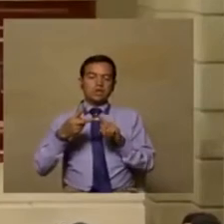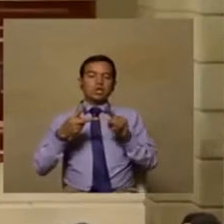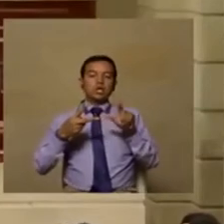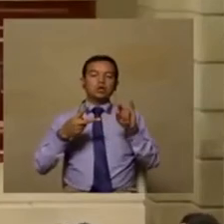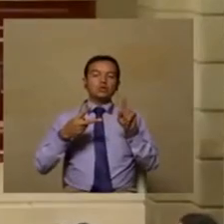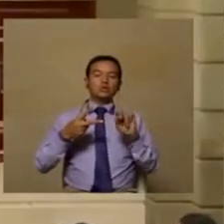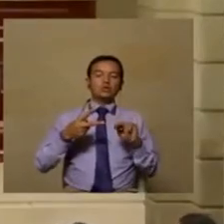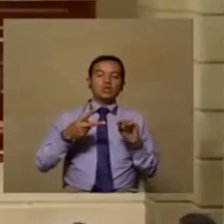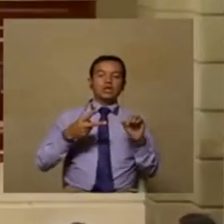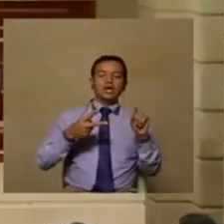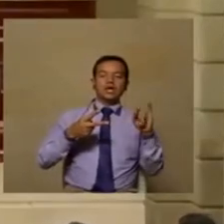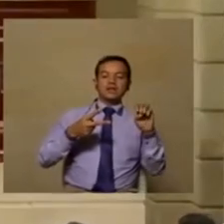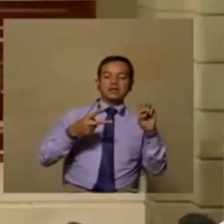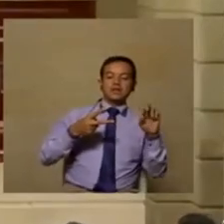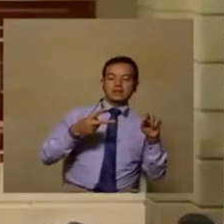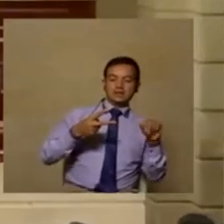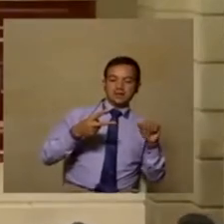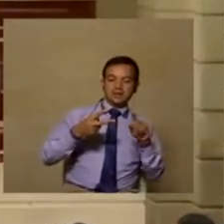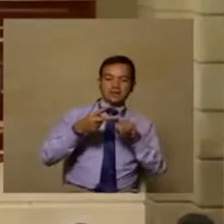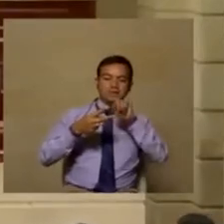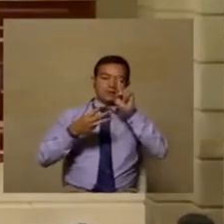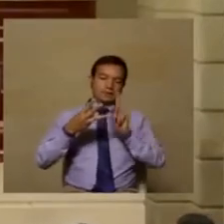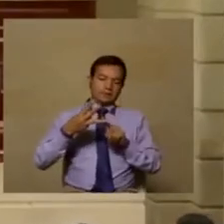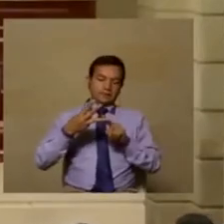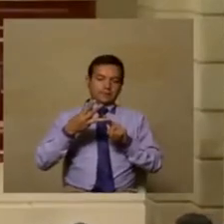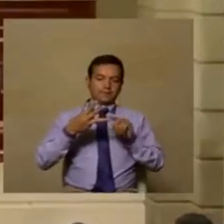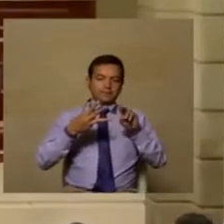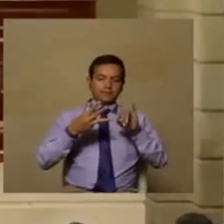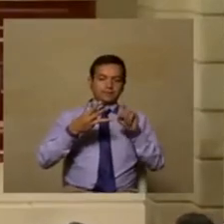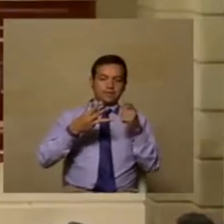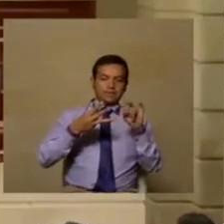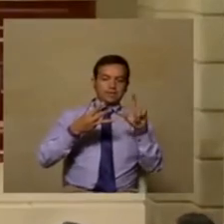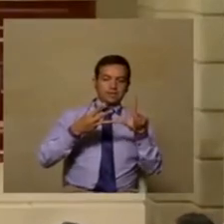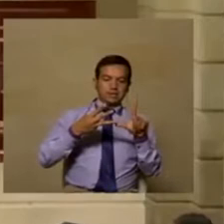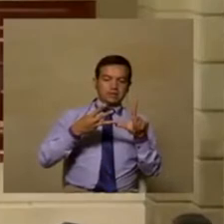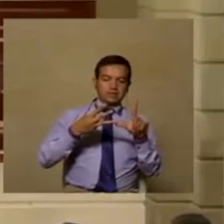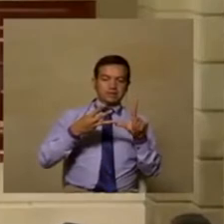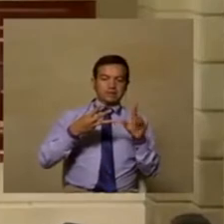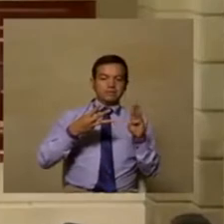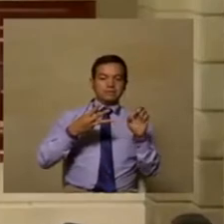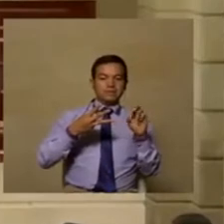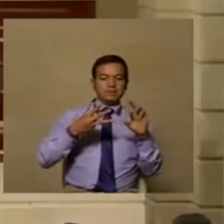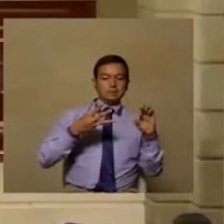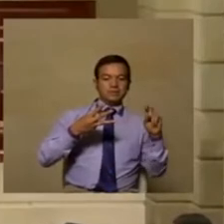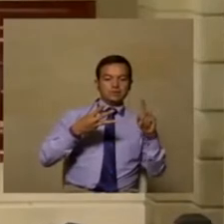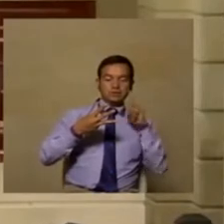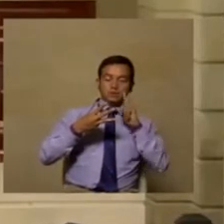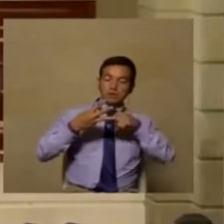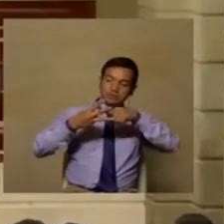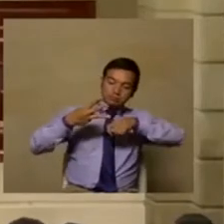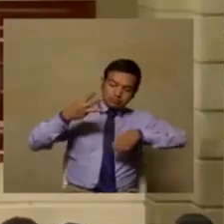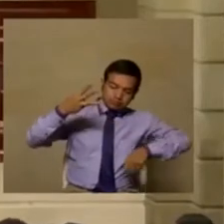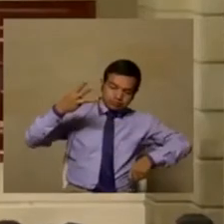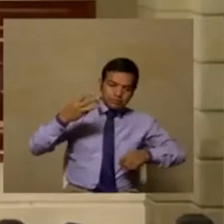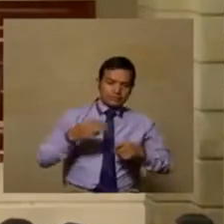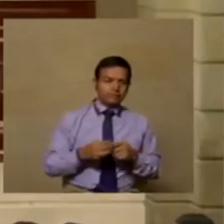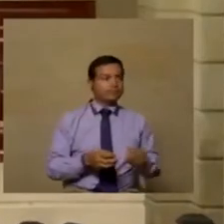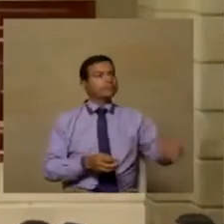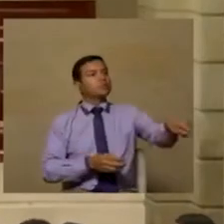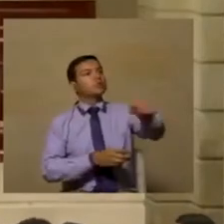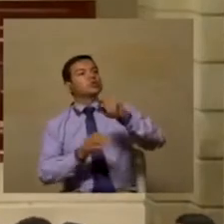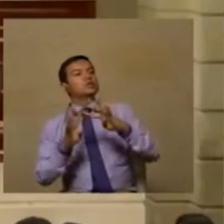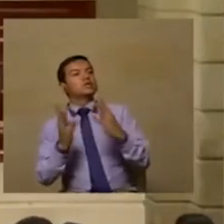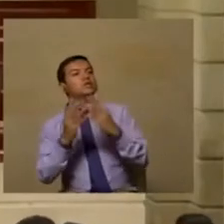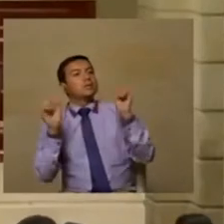manifiesto del Congreso de la República por las víctimas del conflicto armado. Somete a consideración del Senado de la República, ¿lo aprueba el